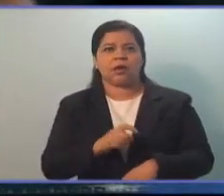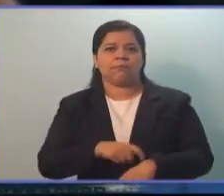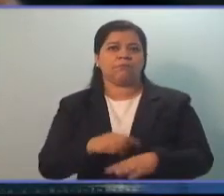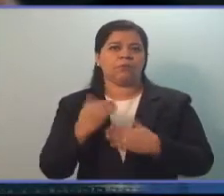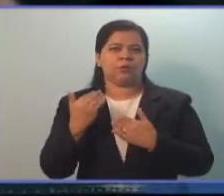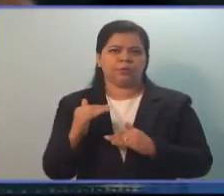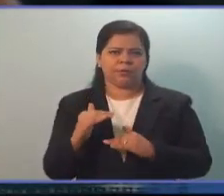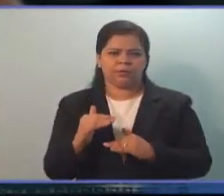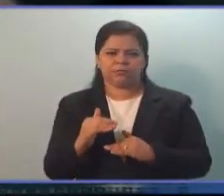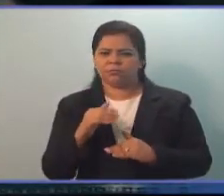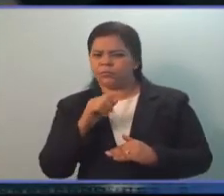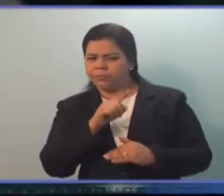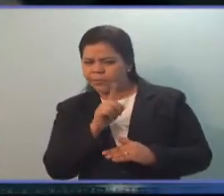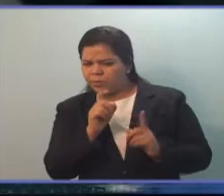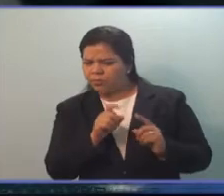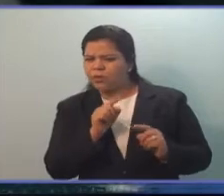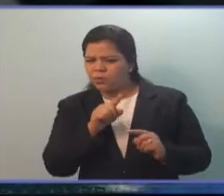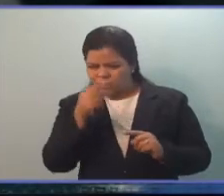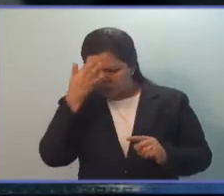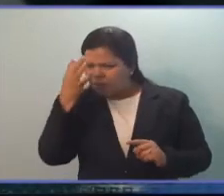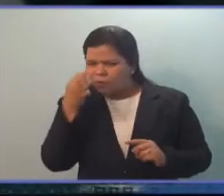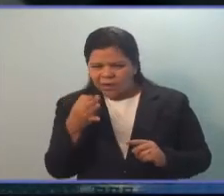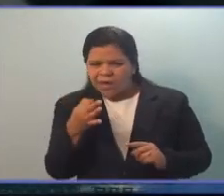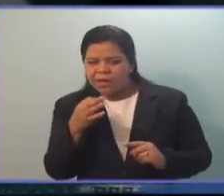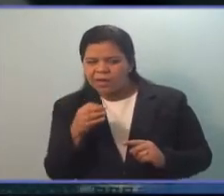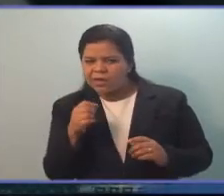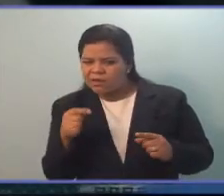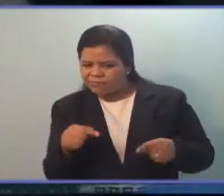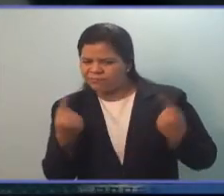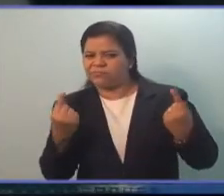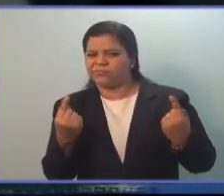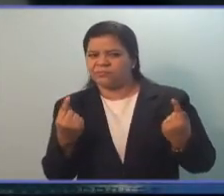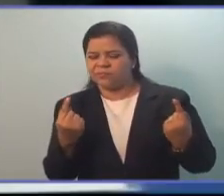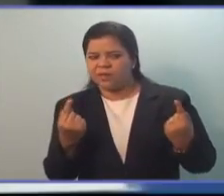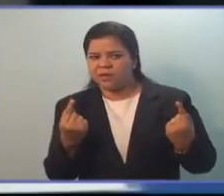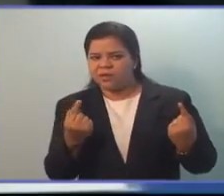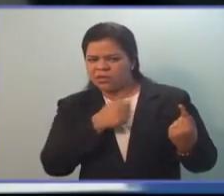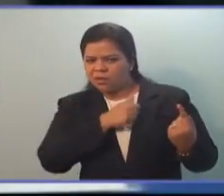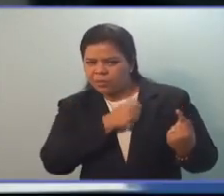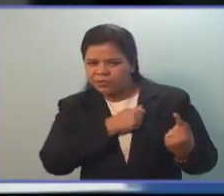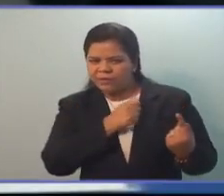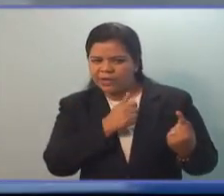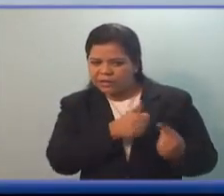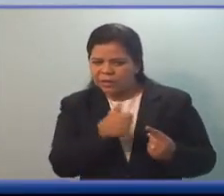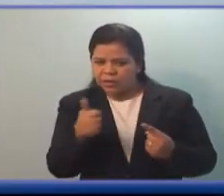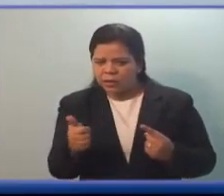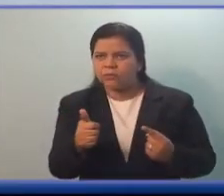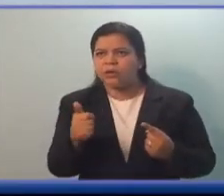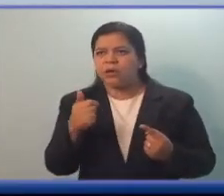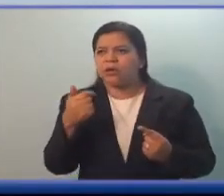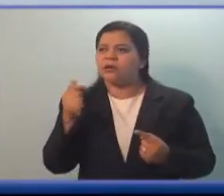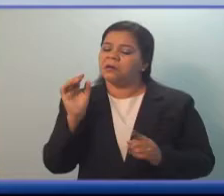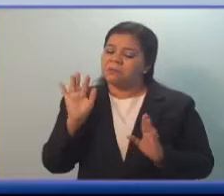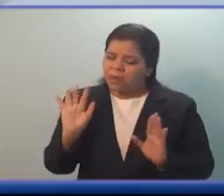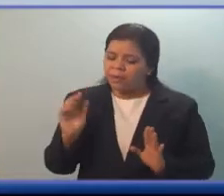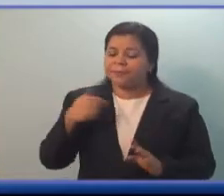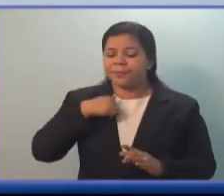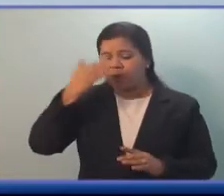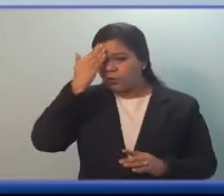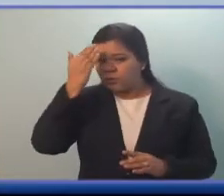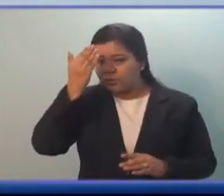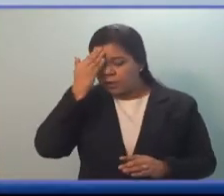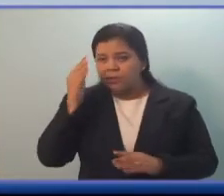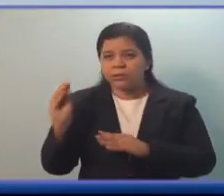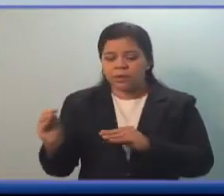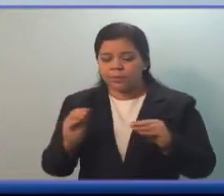hay ahí un choque de atribuciones. Tengo entendido que se está aplicando un criterio que, por